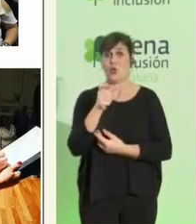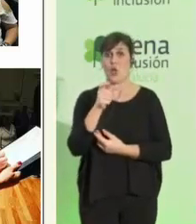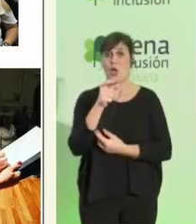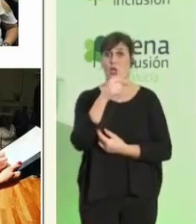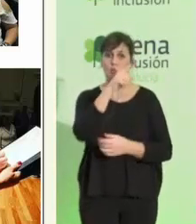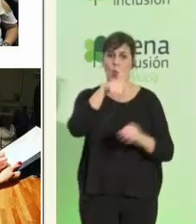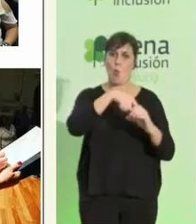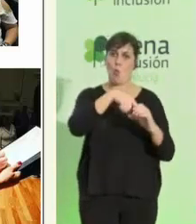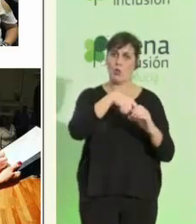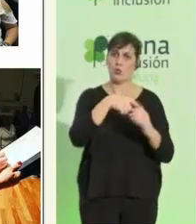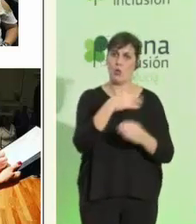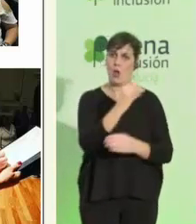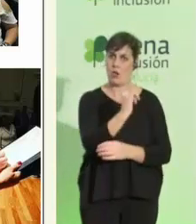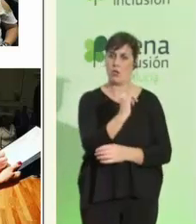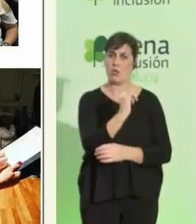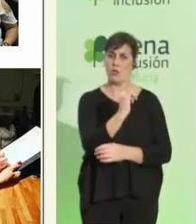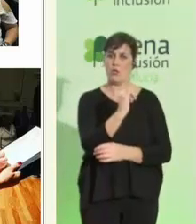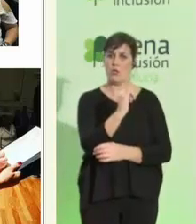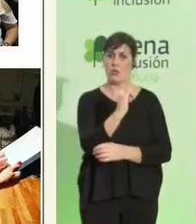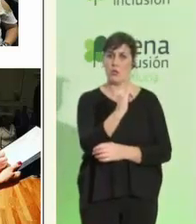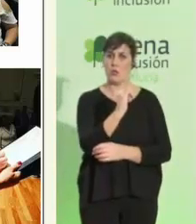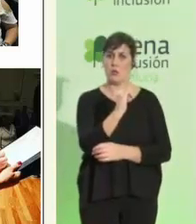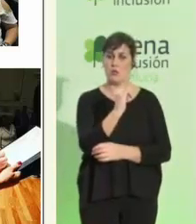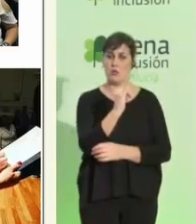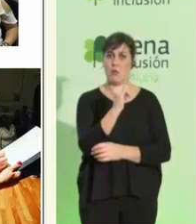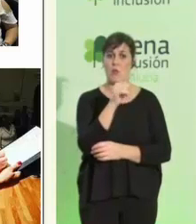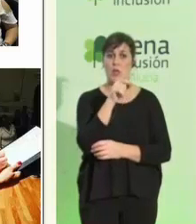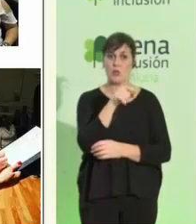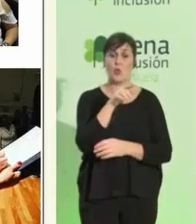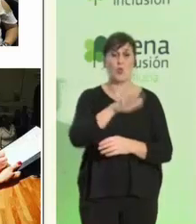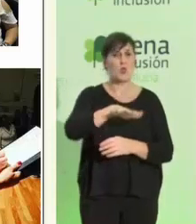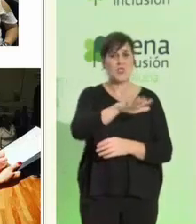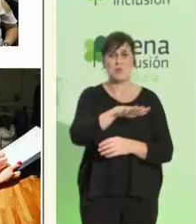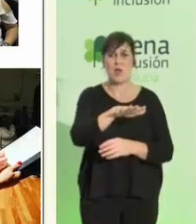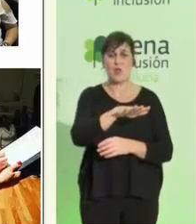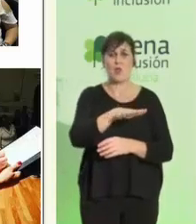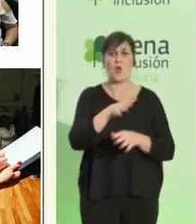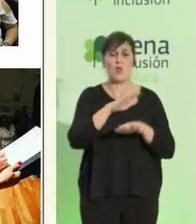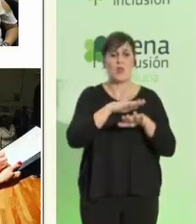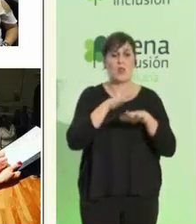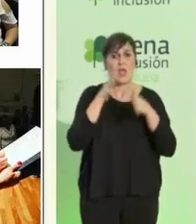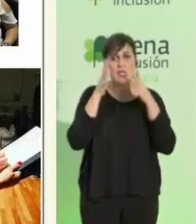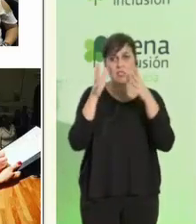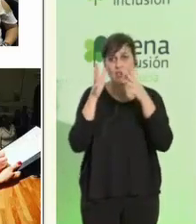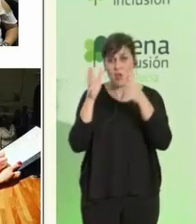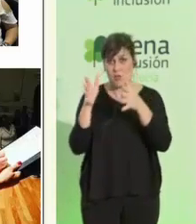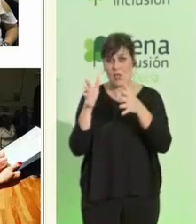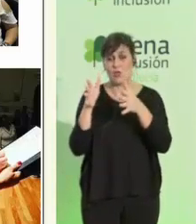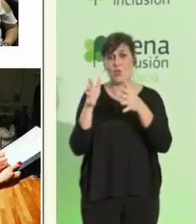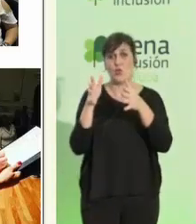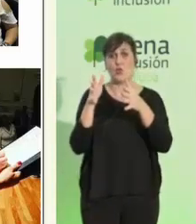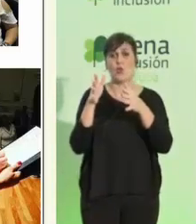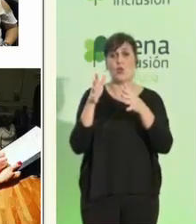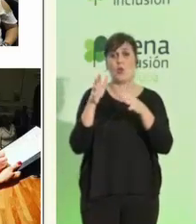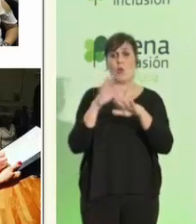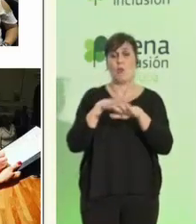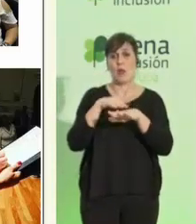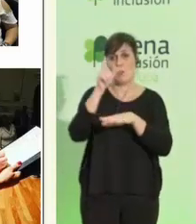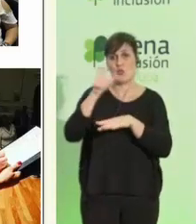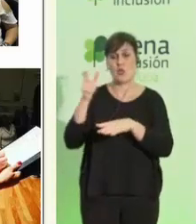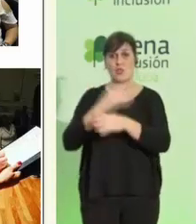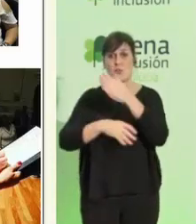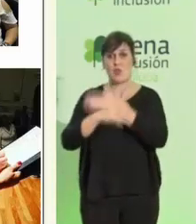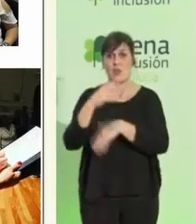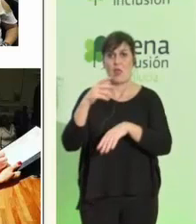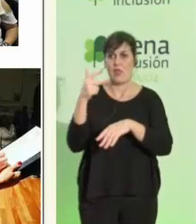ese consejo. Es un espacio que asesora a los discapacitados sobre sus derechos imperativos, derecho